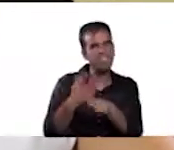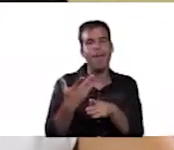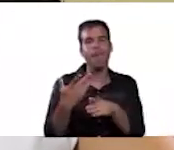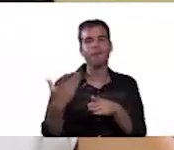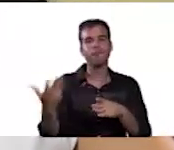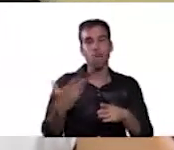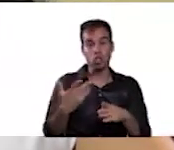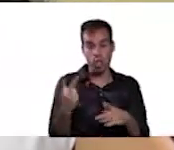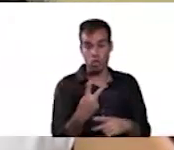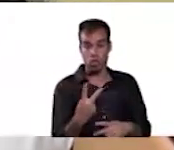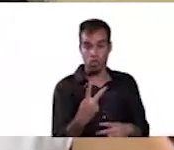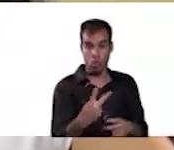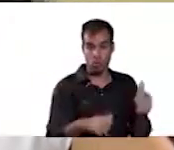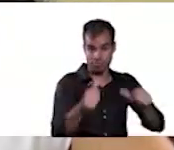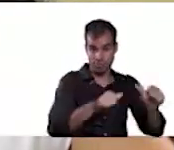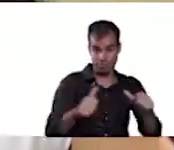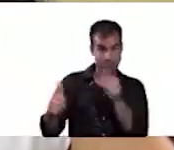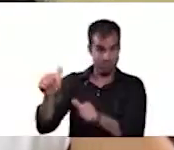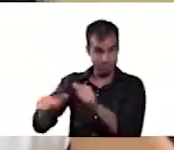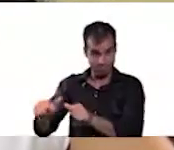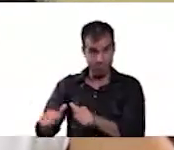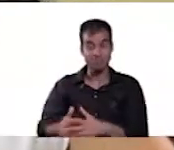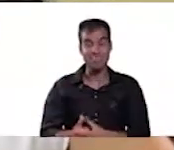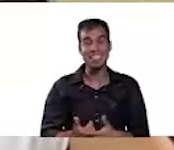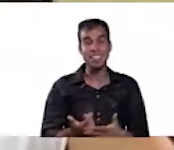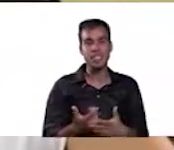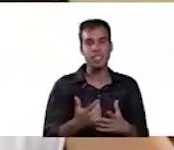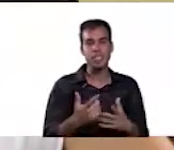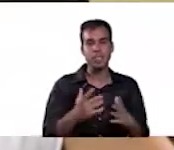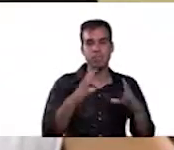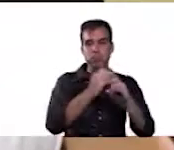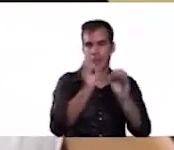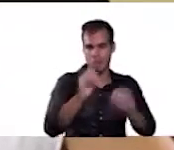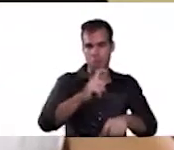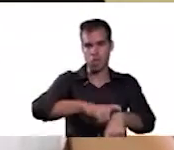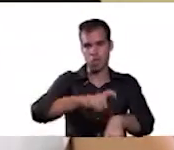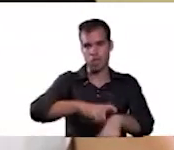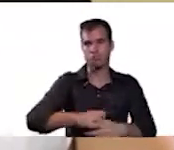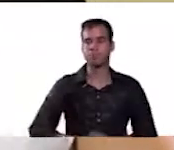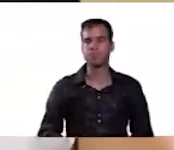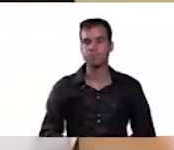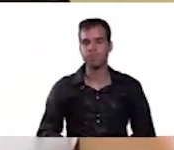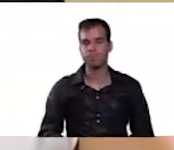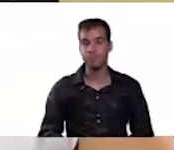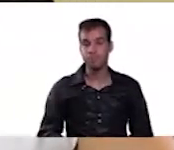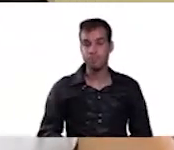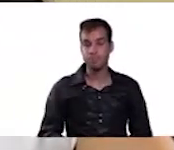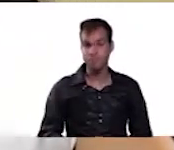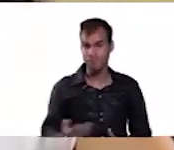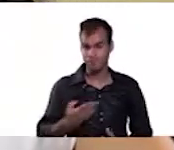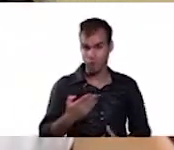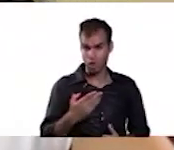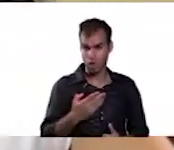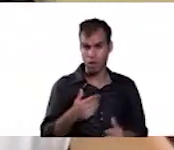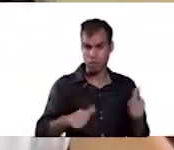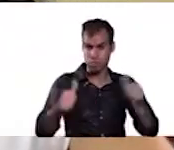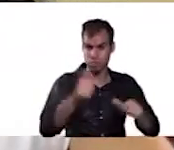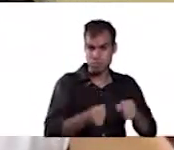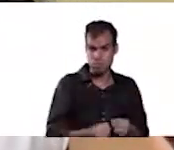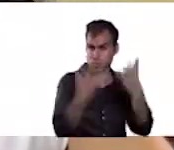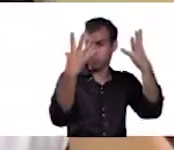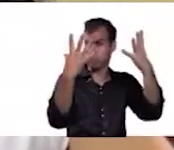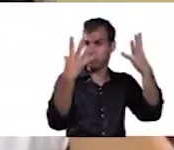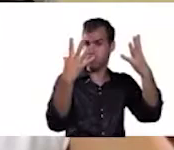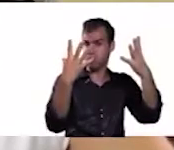el tiempo y la variación de las concentraciones en el tiempo. La velocidad de la reacción directa va a ir disminuyendo y